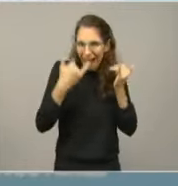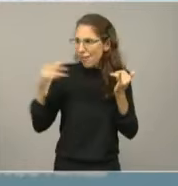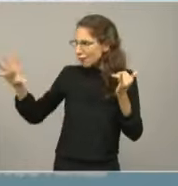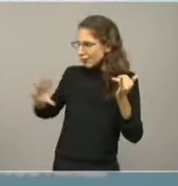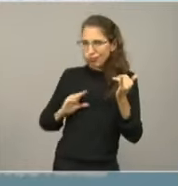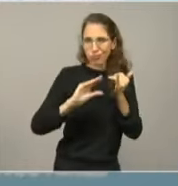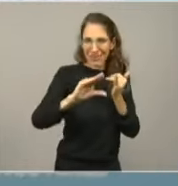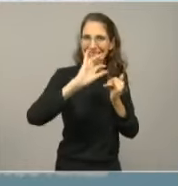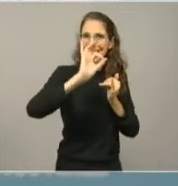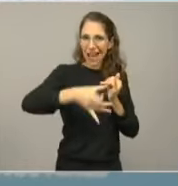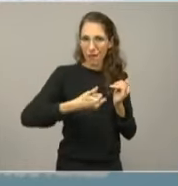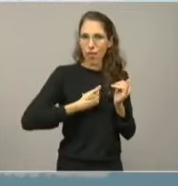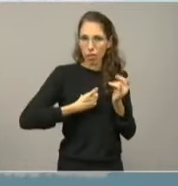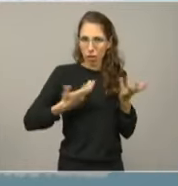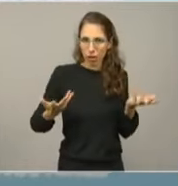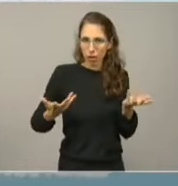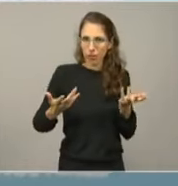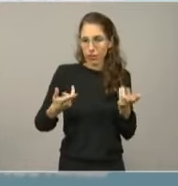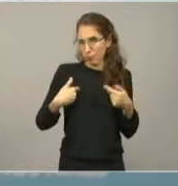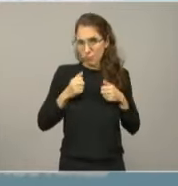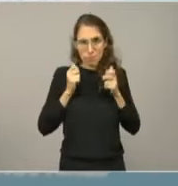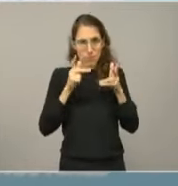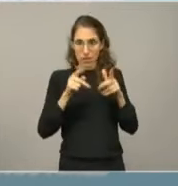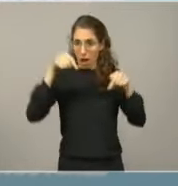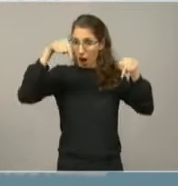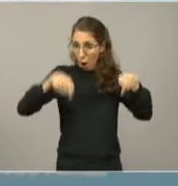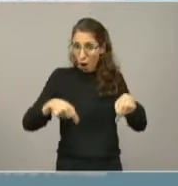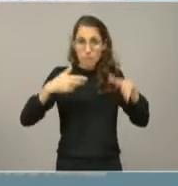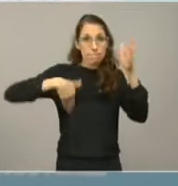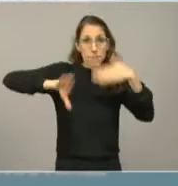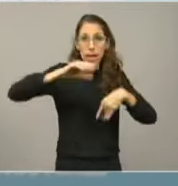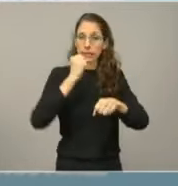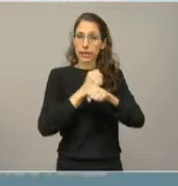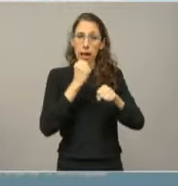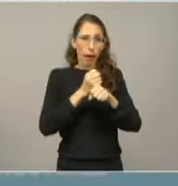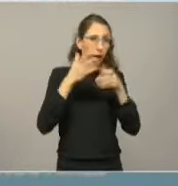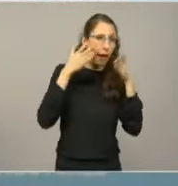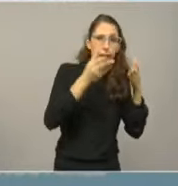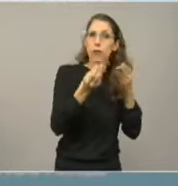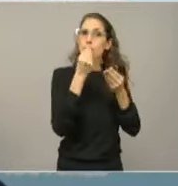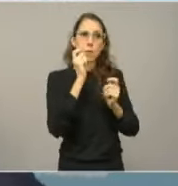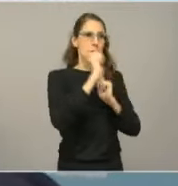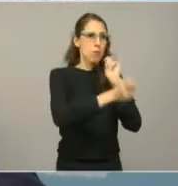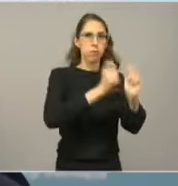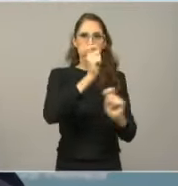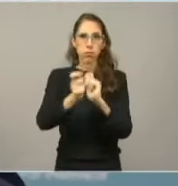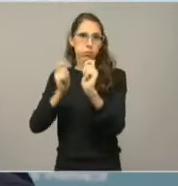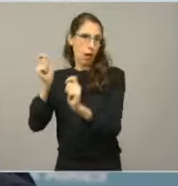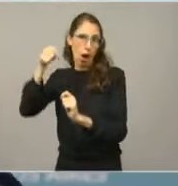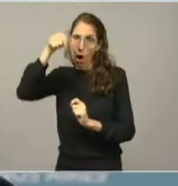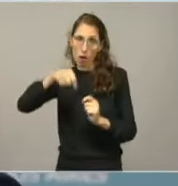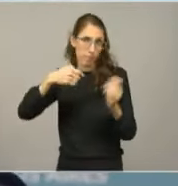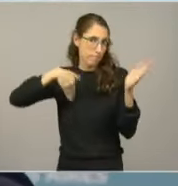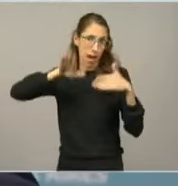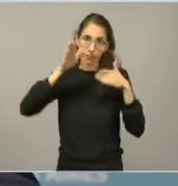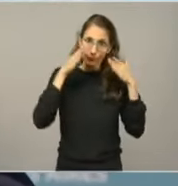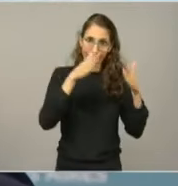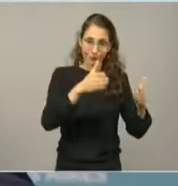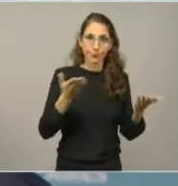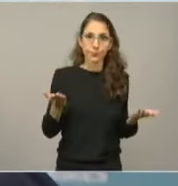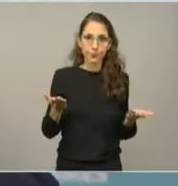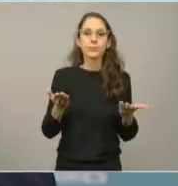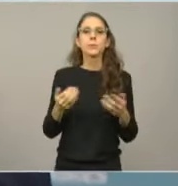casi te diría que hoy prioritariamente nos abocamos a al reparto de alimento eh